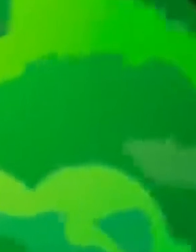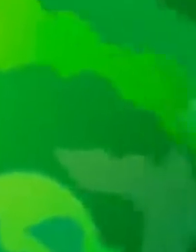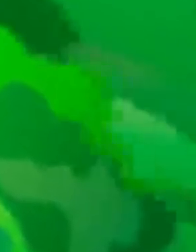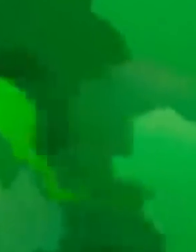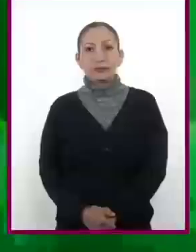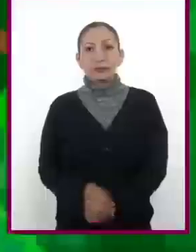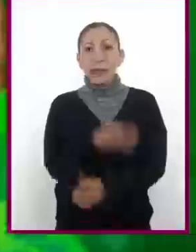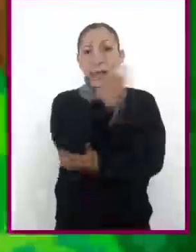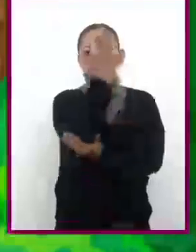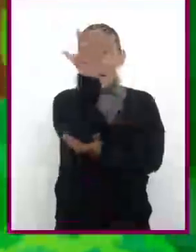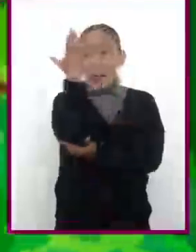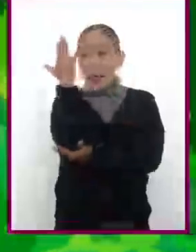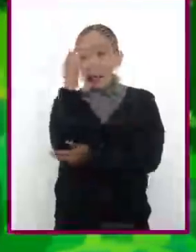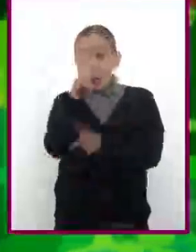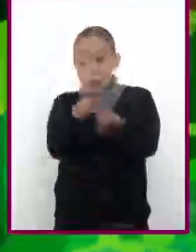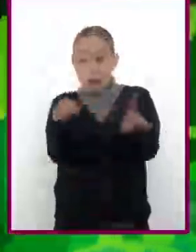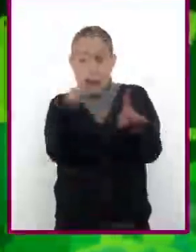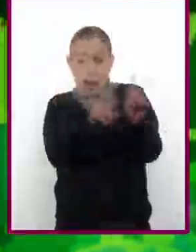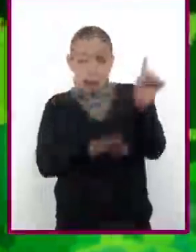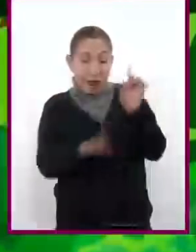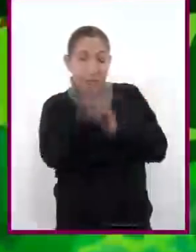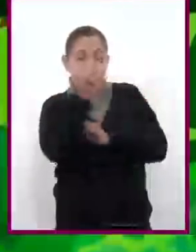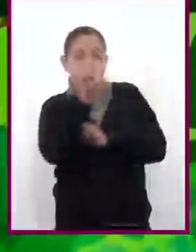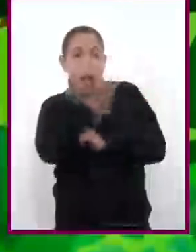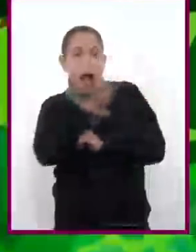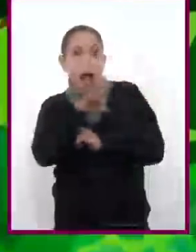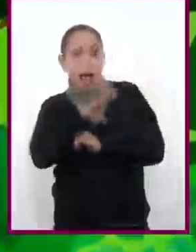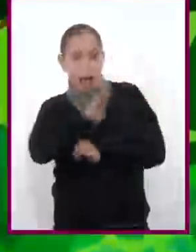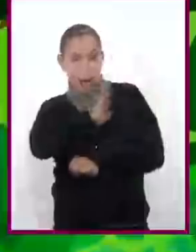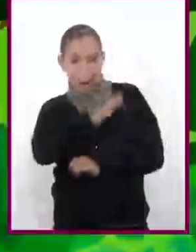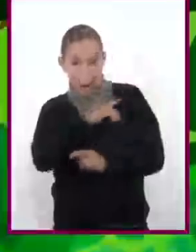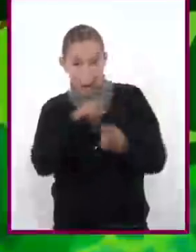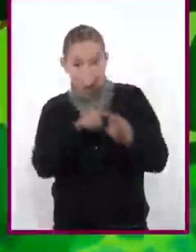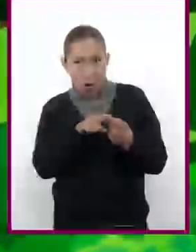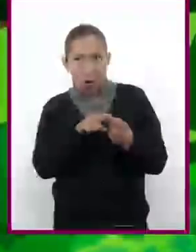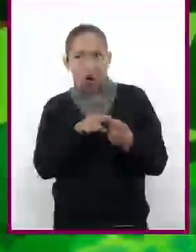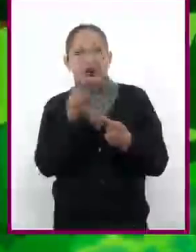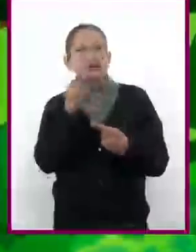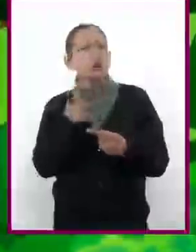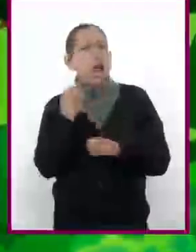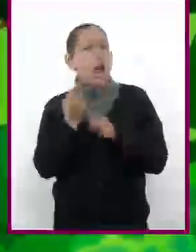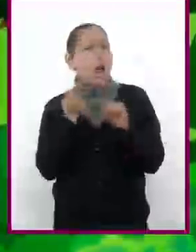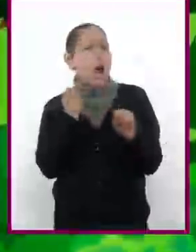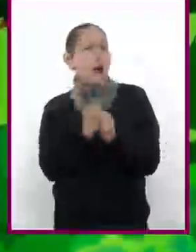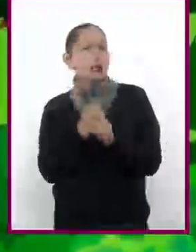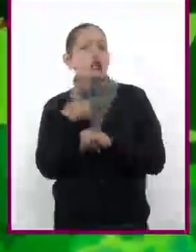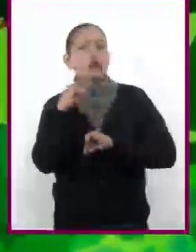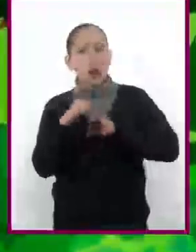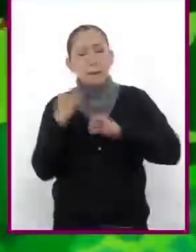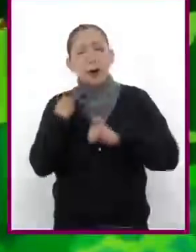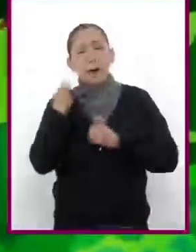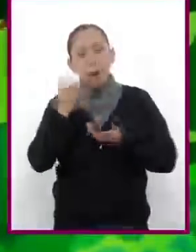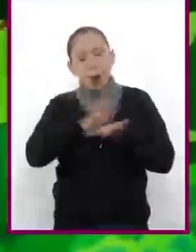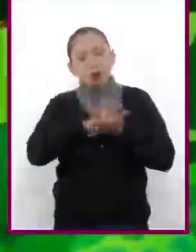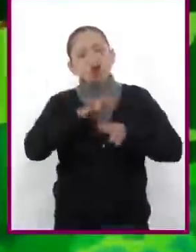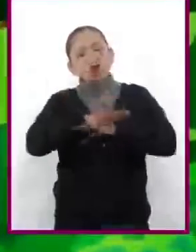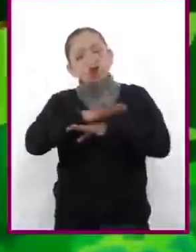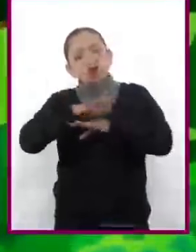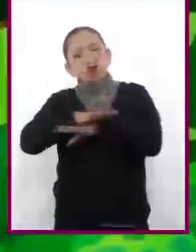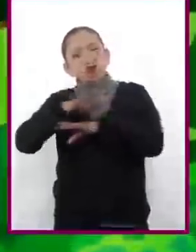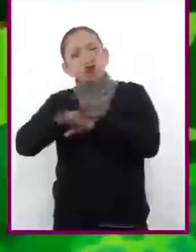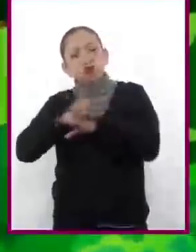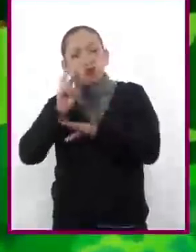En el bosque del lenguaje existen diversos idiomas, entre ellos el español, el cual lleva muchos años formándose y enriqueciéndose a partir